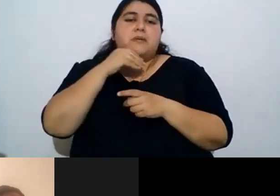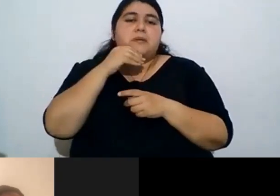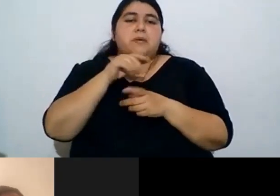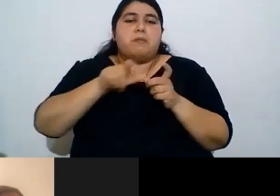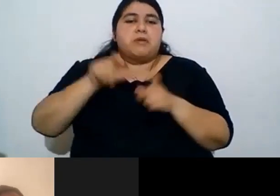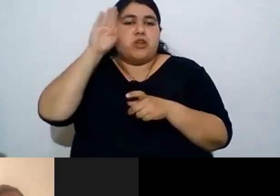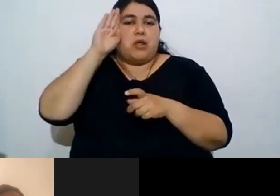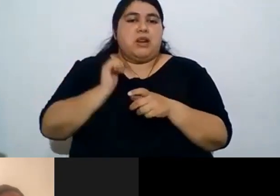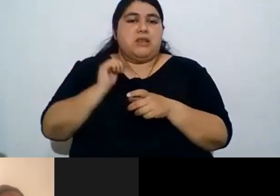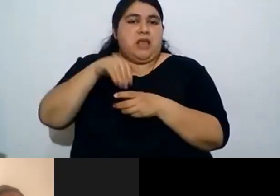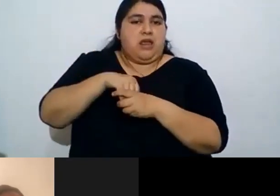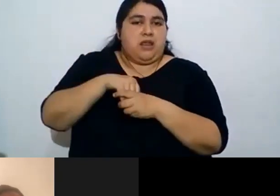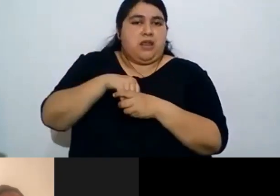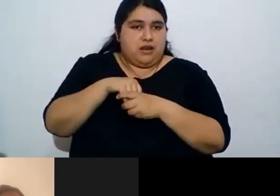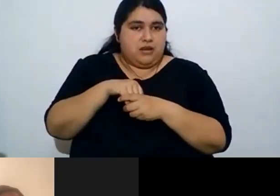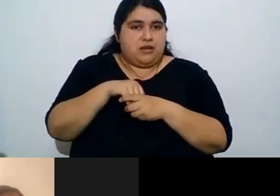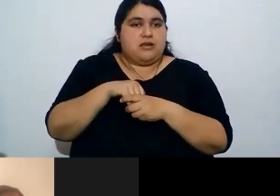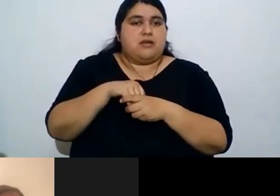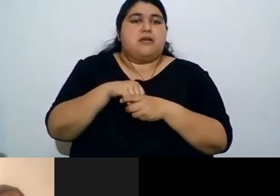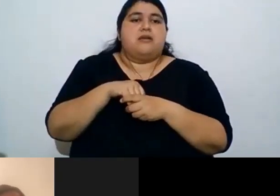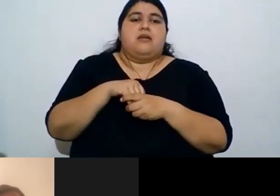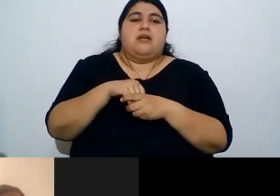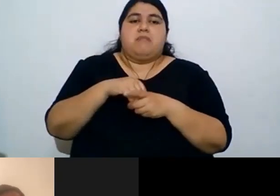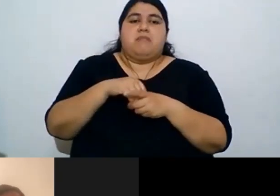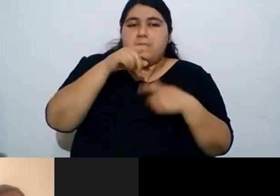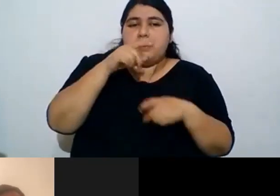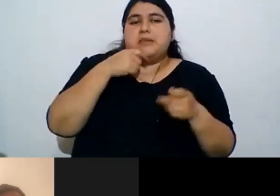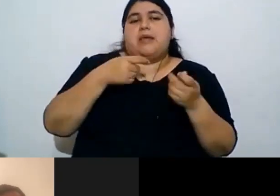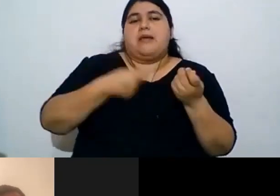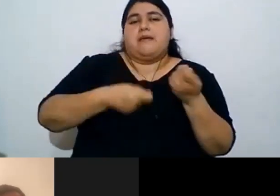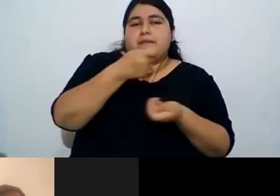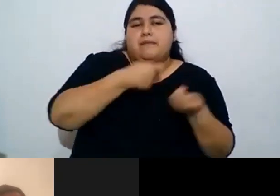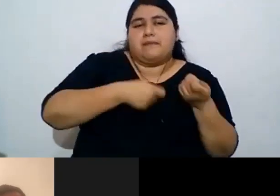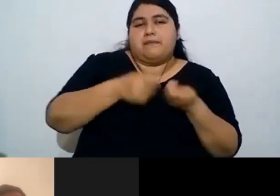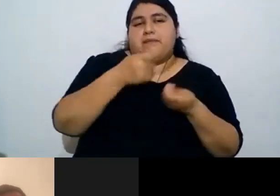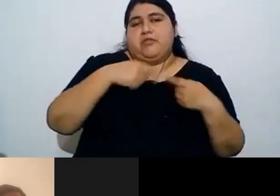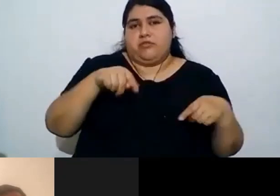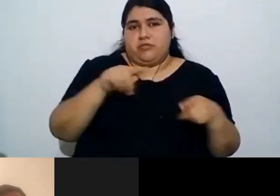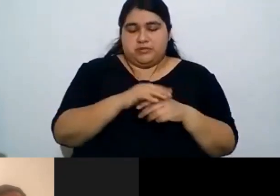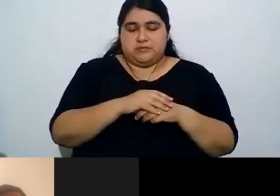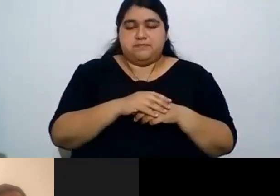guerrilleros para ganarse las prebendas y ganarse las vacaciones.